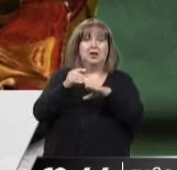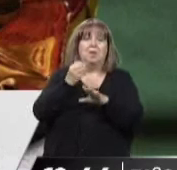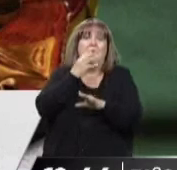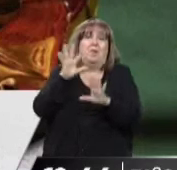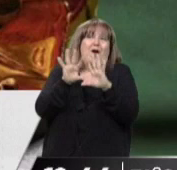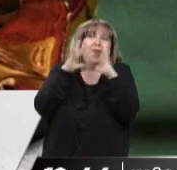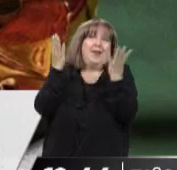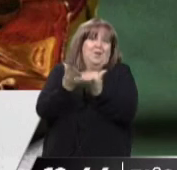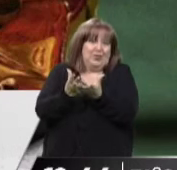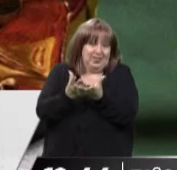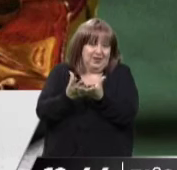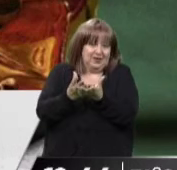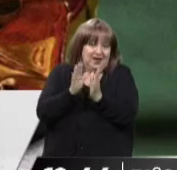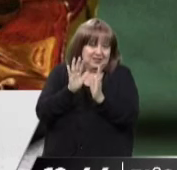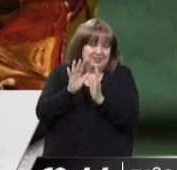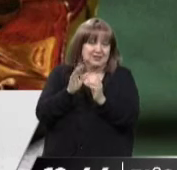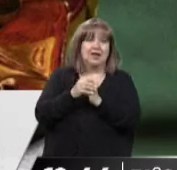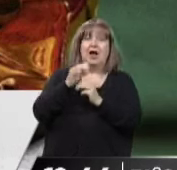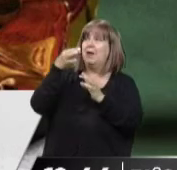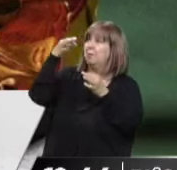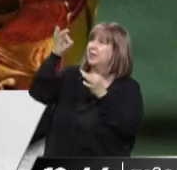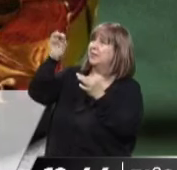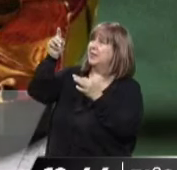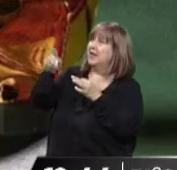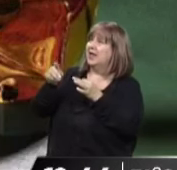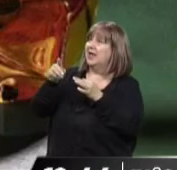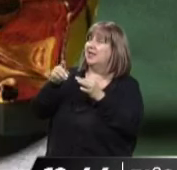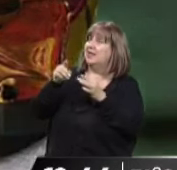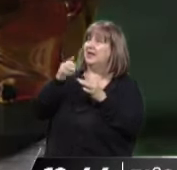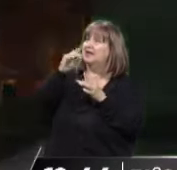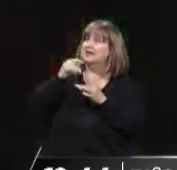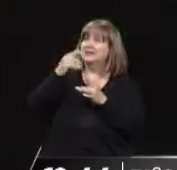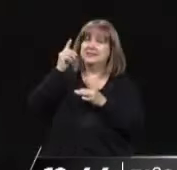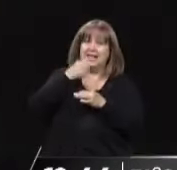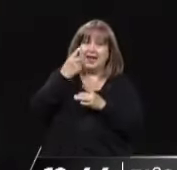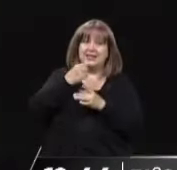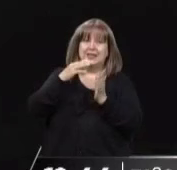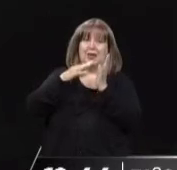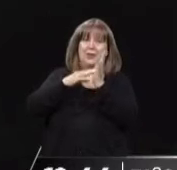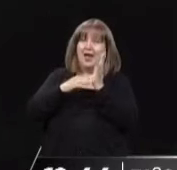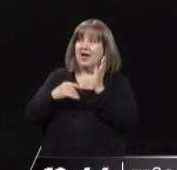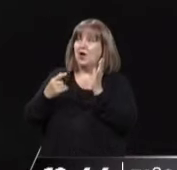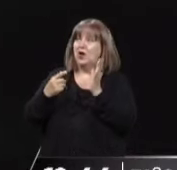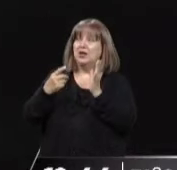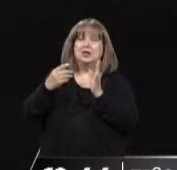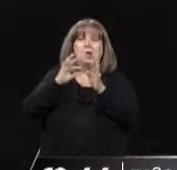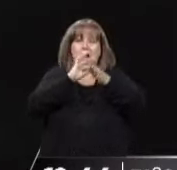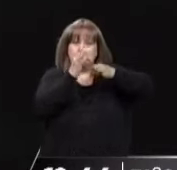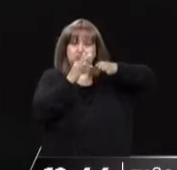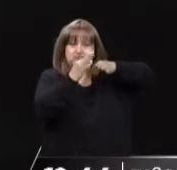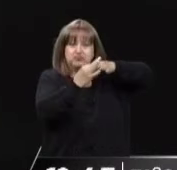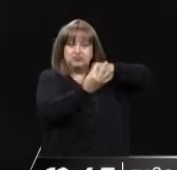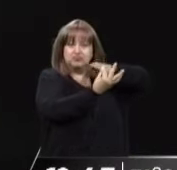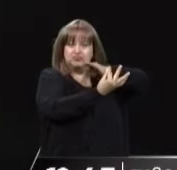todo el Mundial? Bueno, mirá los detalles que tiene. Tiene detalles celestes y blancos. Incluye un fileteado similar al de